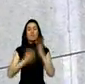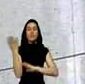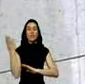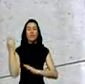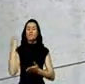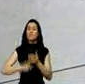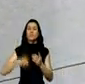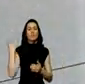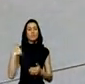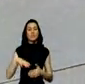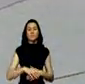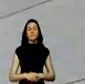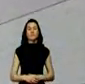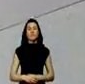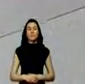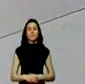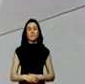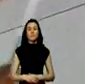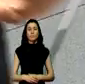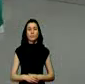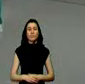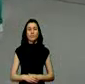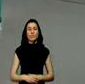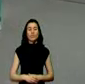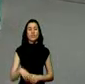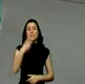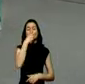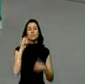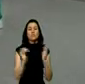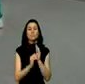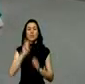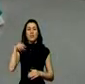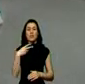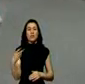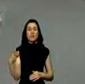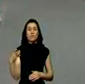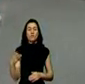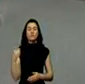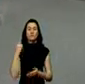celebración de las fiestas oficiales, una cantidad que asciende a 200.000 euros igual que el año pasado.